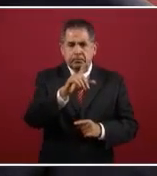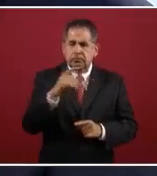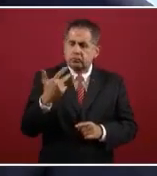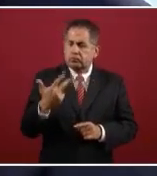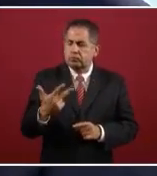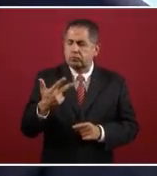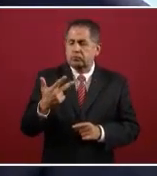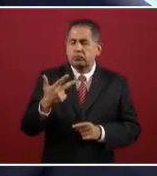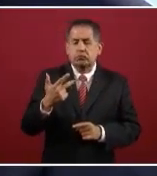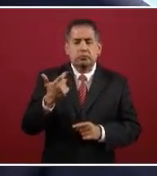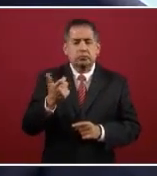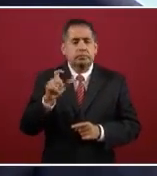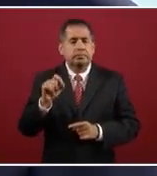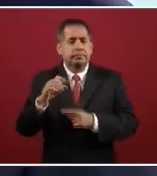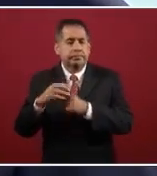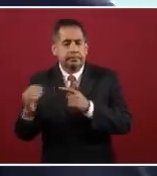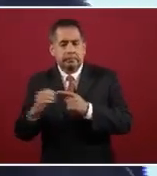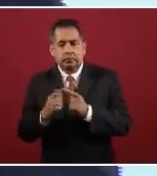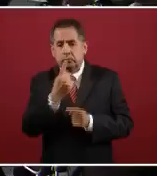8 pesos 20 centavos el litro.